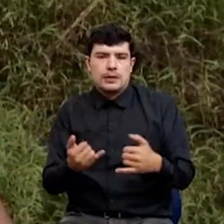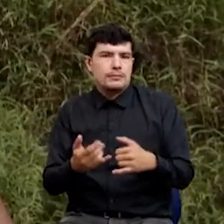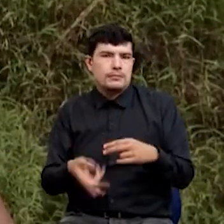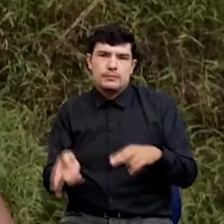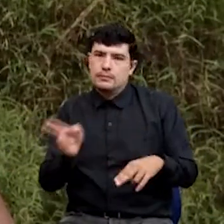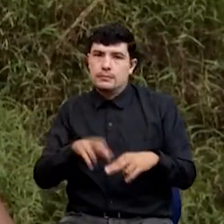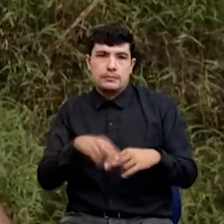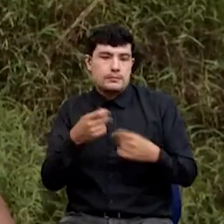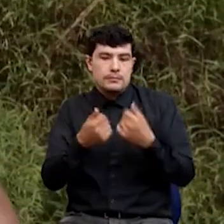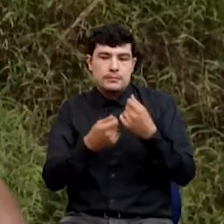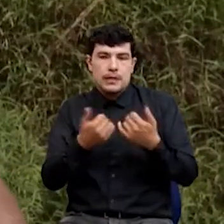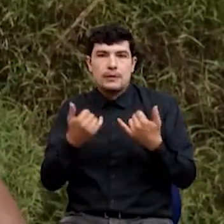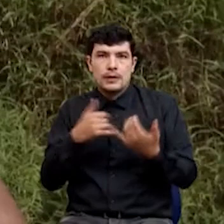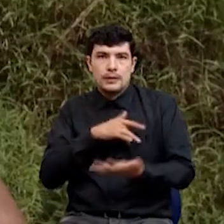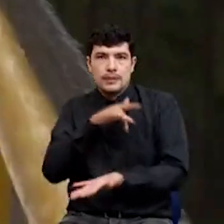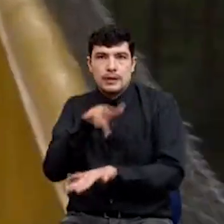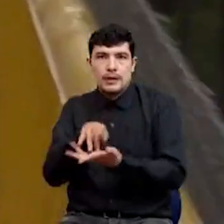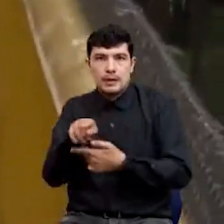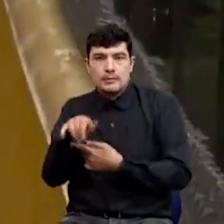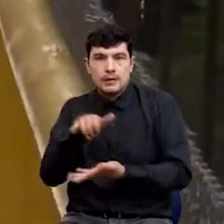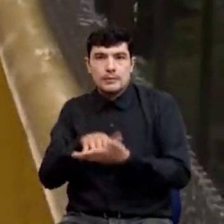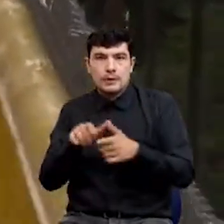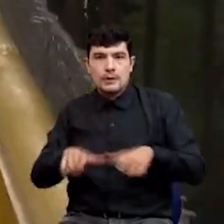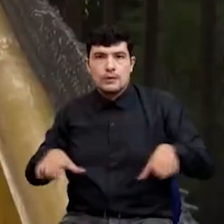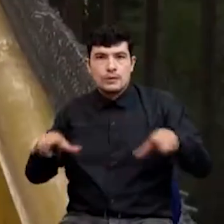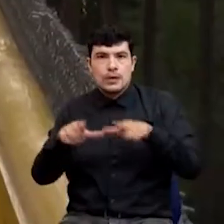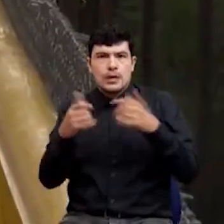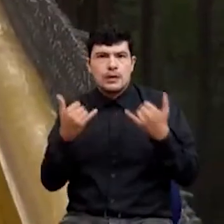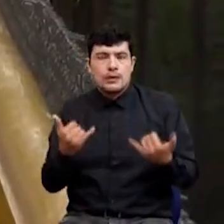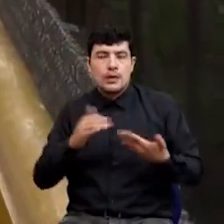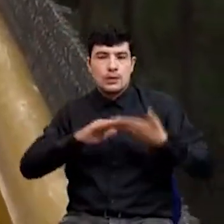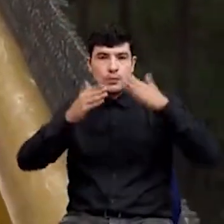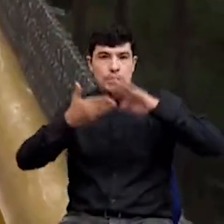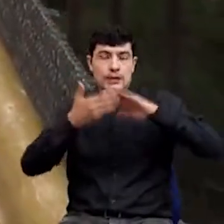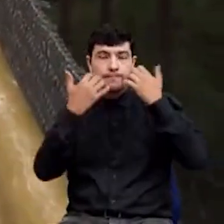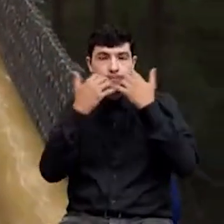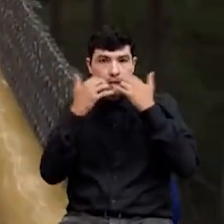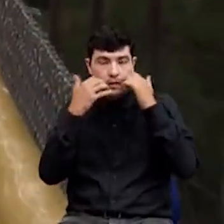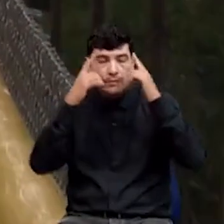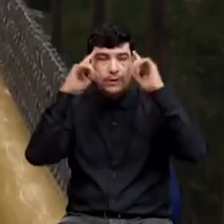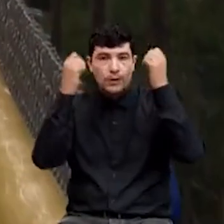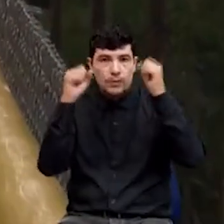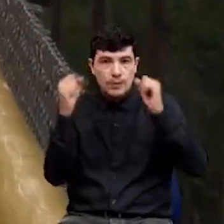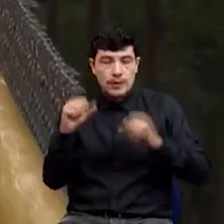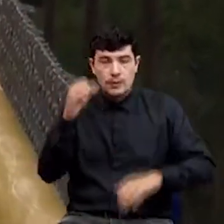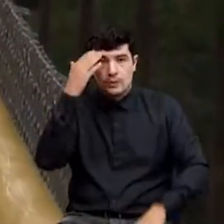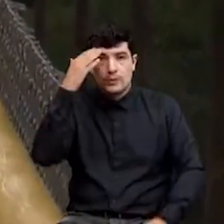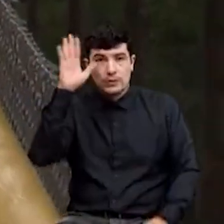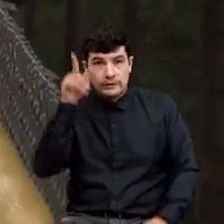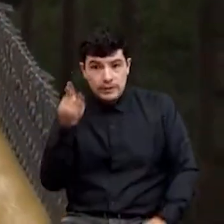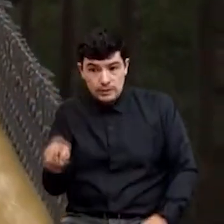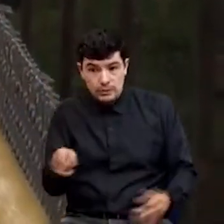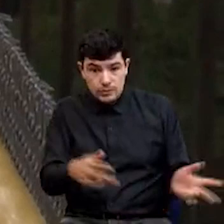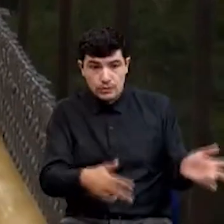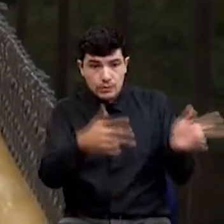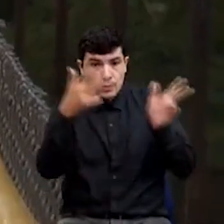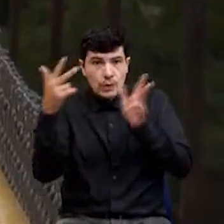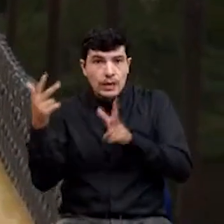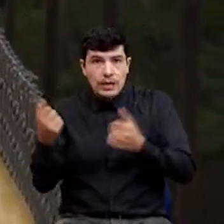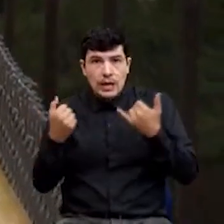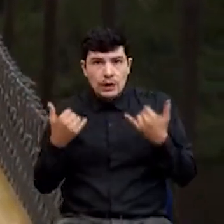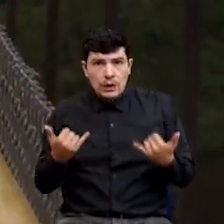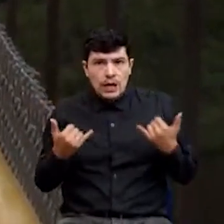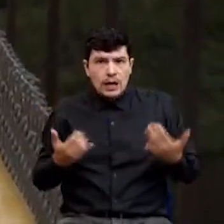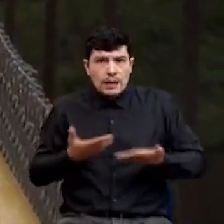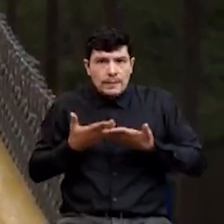para caer al mismo sitio donde estábamos los habitantes tienen miedo e incertidumbre que pueda colapsar el puente por el